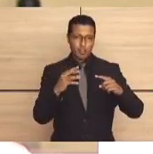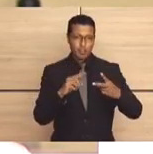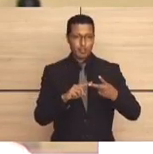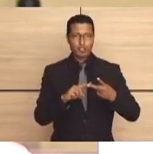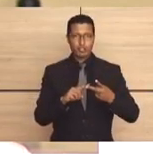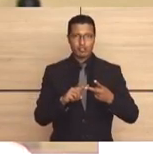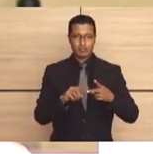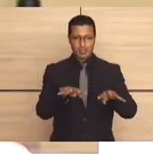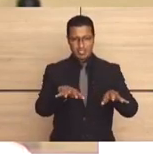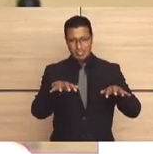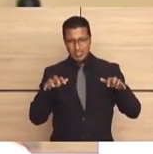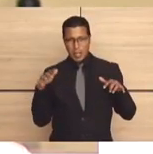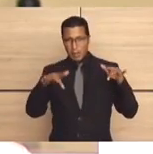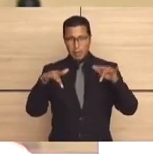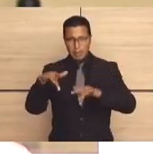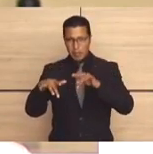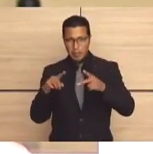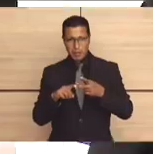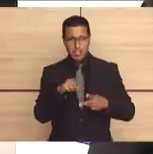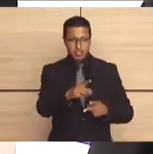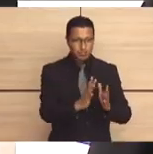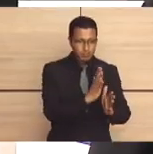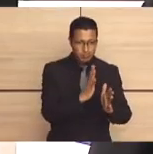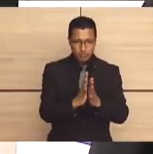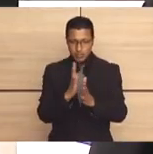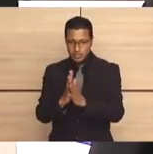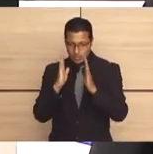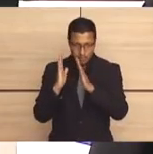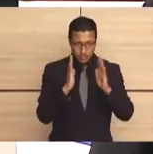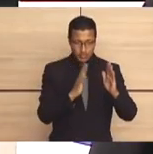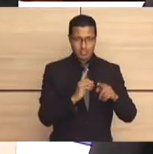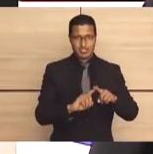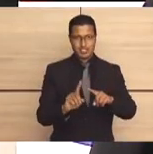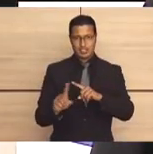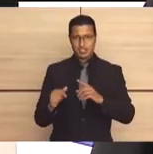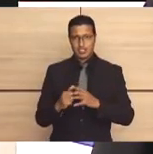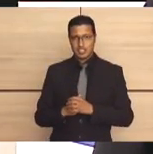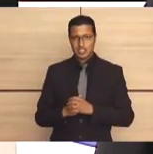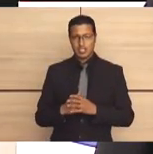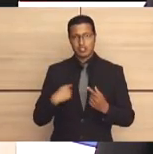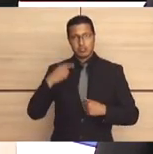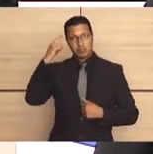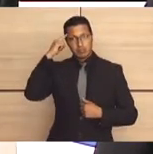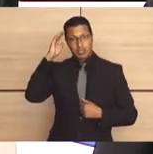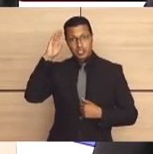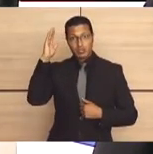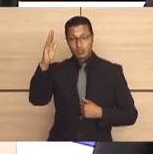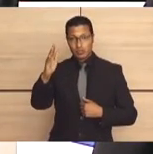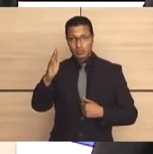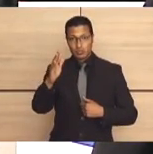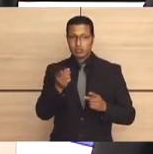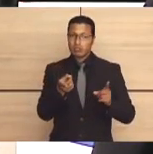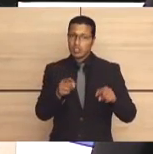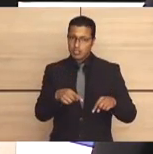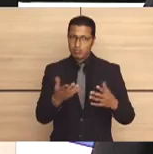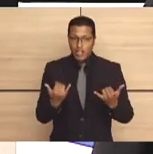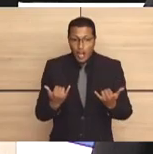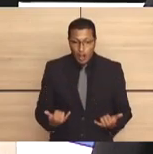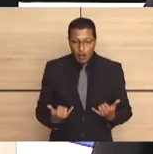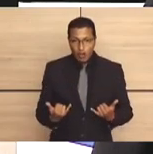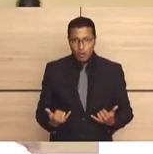participativos donde se puedan escuchar nuestras voces. Además de esto, creo que en el futuro se debe dar, y también desde ese presente,